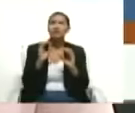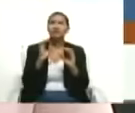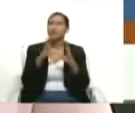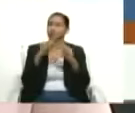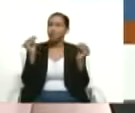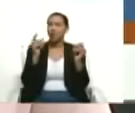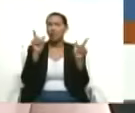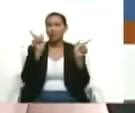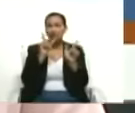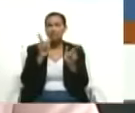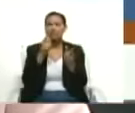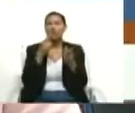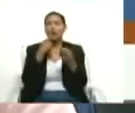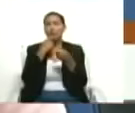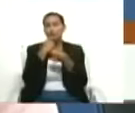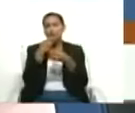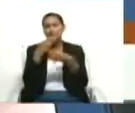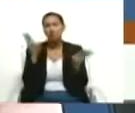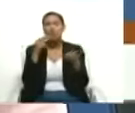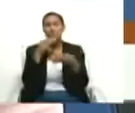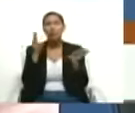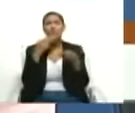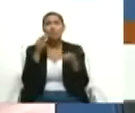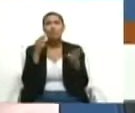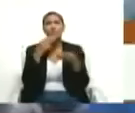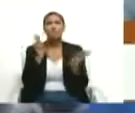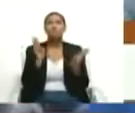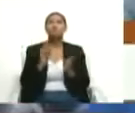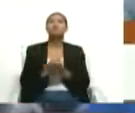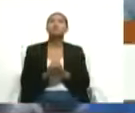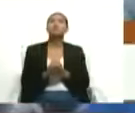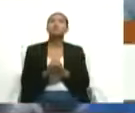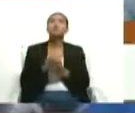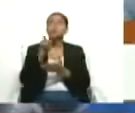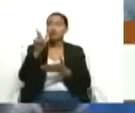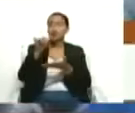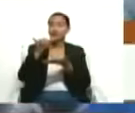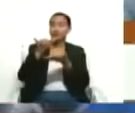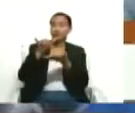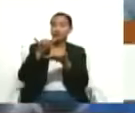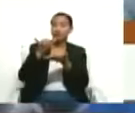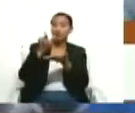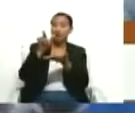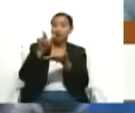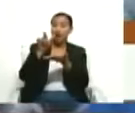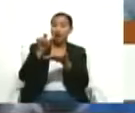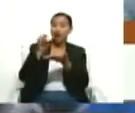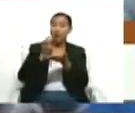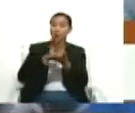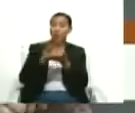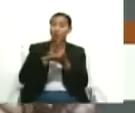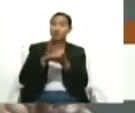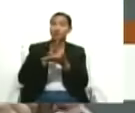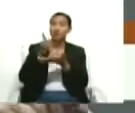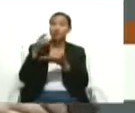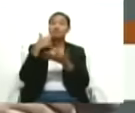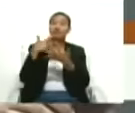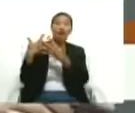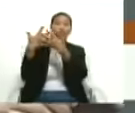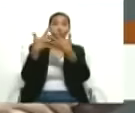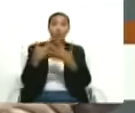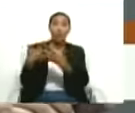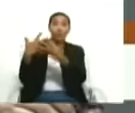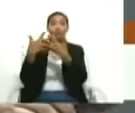que controlan, lo controlan. Desde Washington levantan un teléfono y dicen el titular del día en el